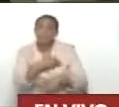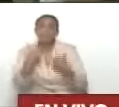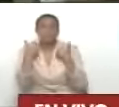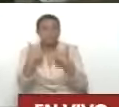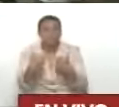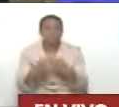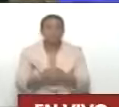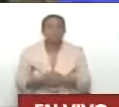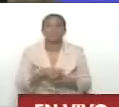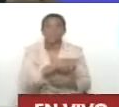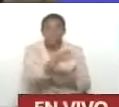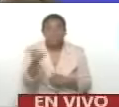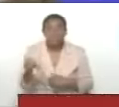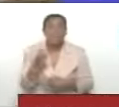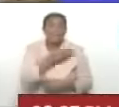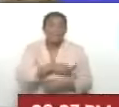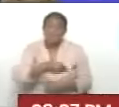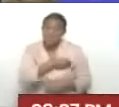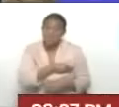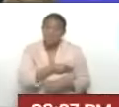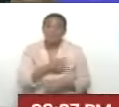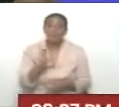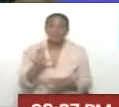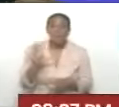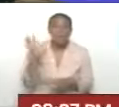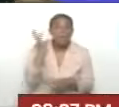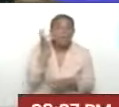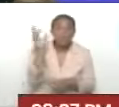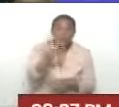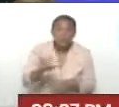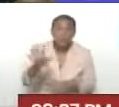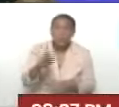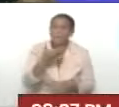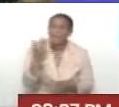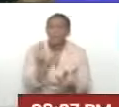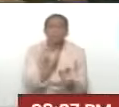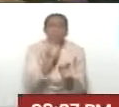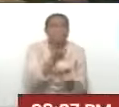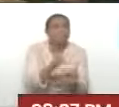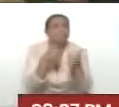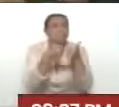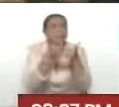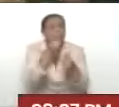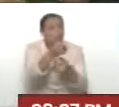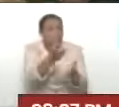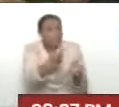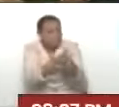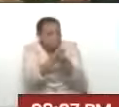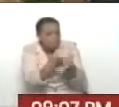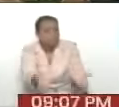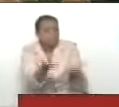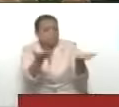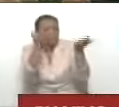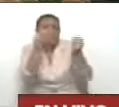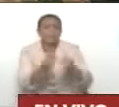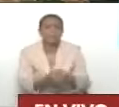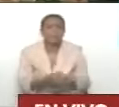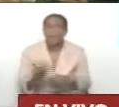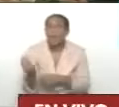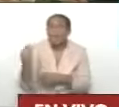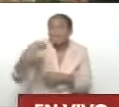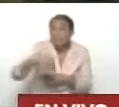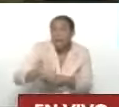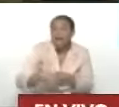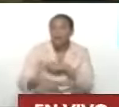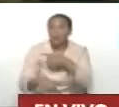Joven, la gran misión Venezuela Mujer, es el mejor dinero que se puede invertir. Porque además,